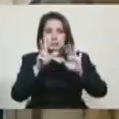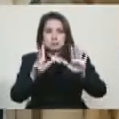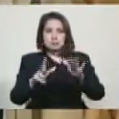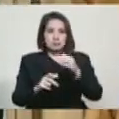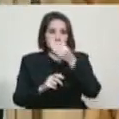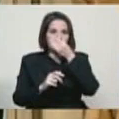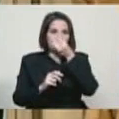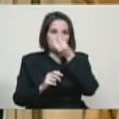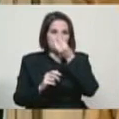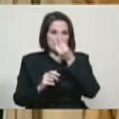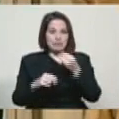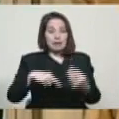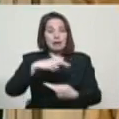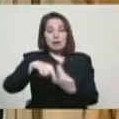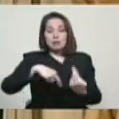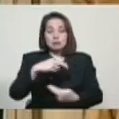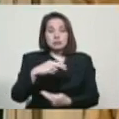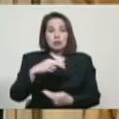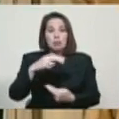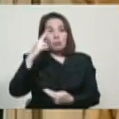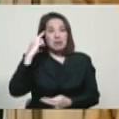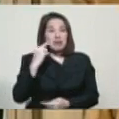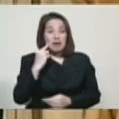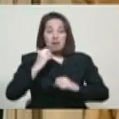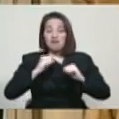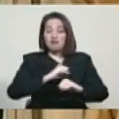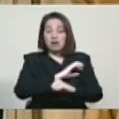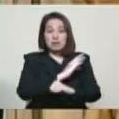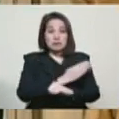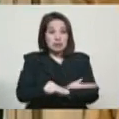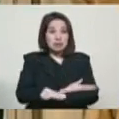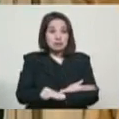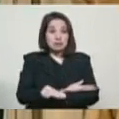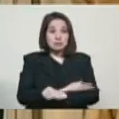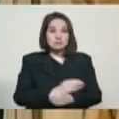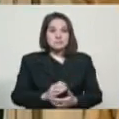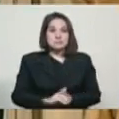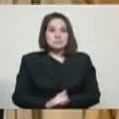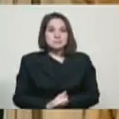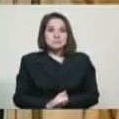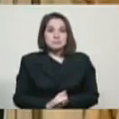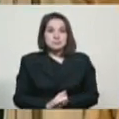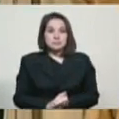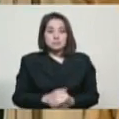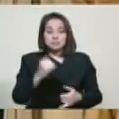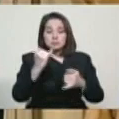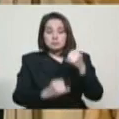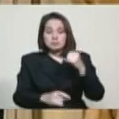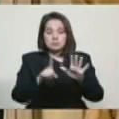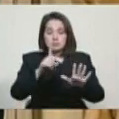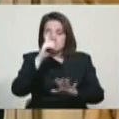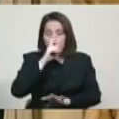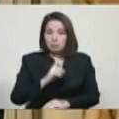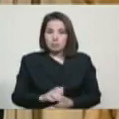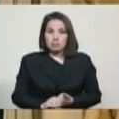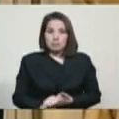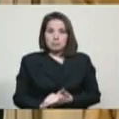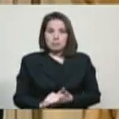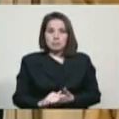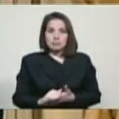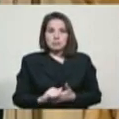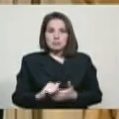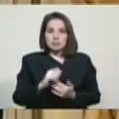revolución bolivariana está más fuerte que nunca antes en los últimos 6 años.